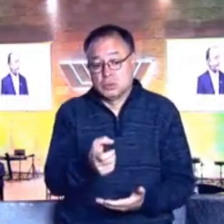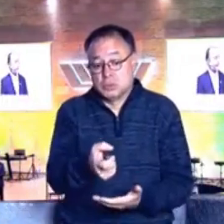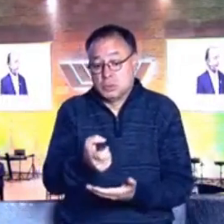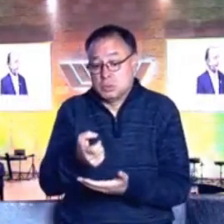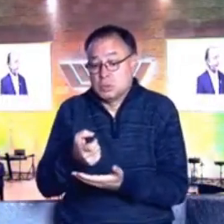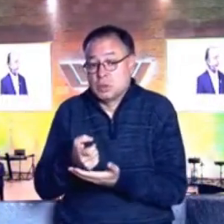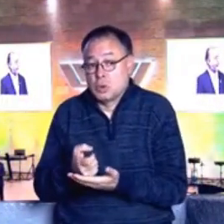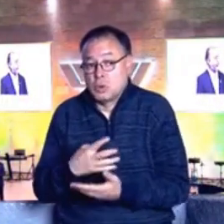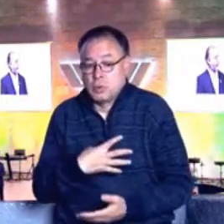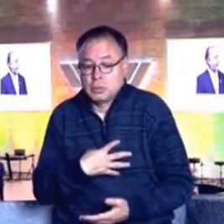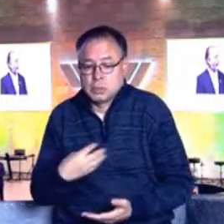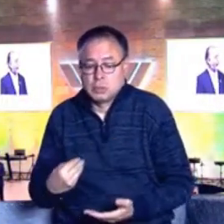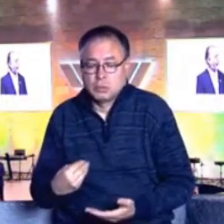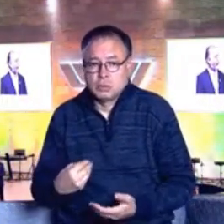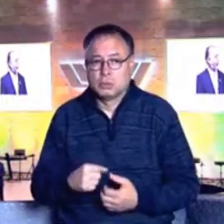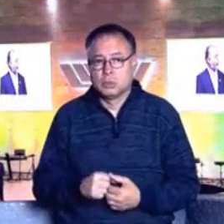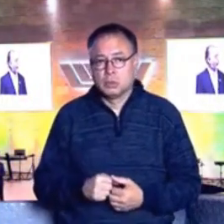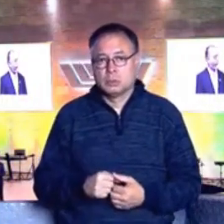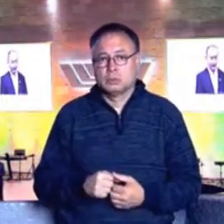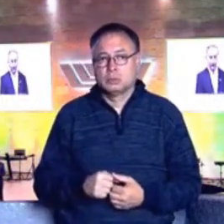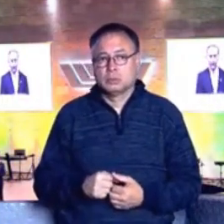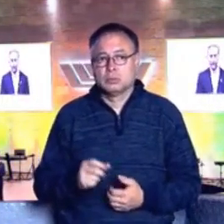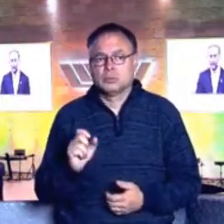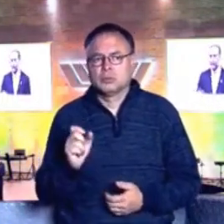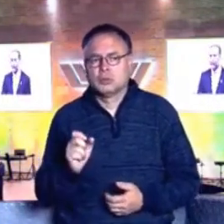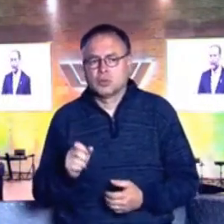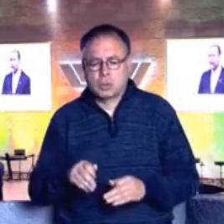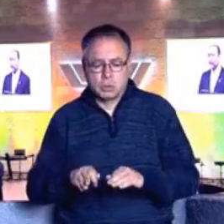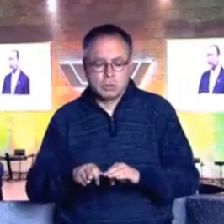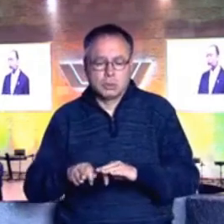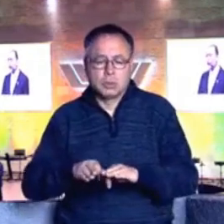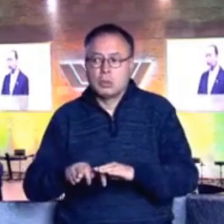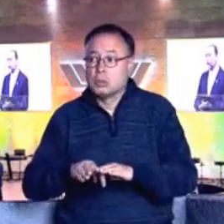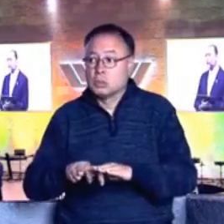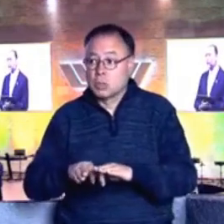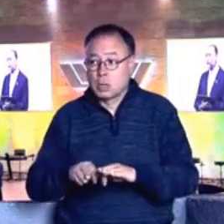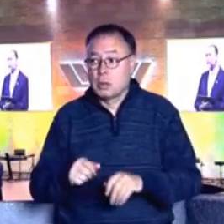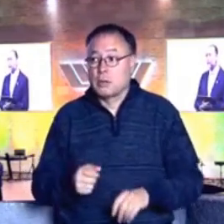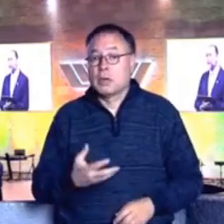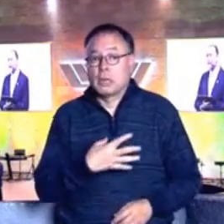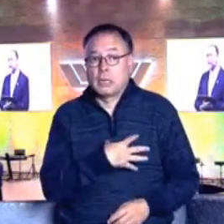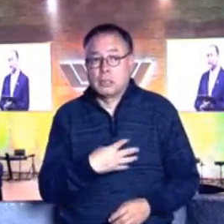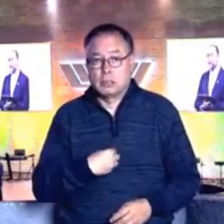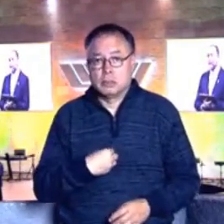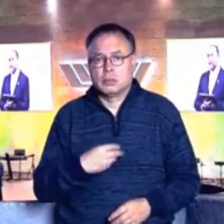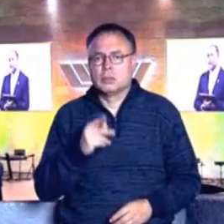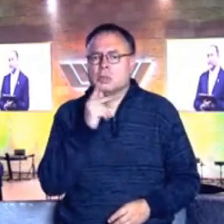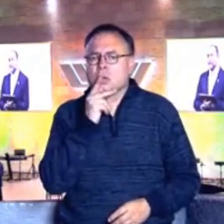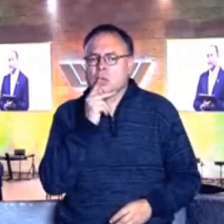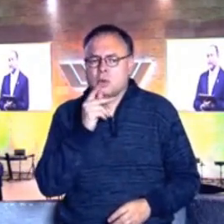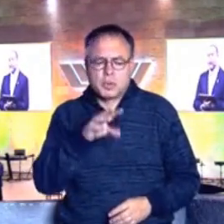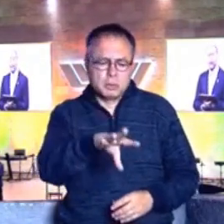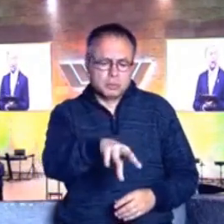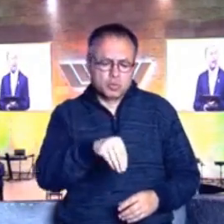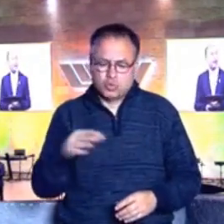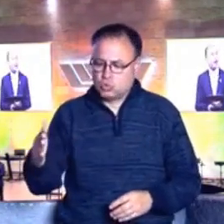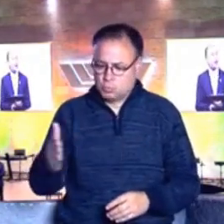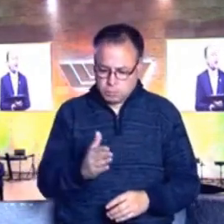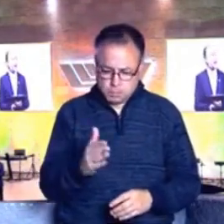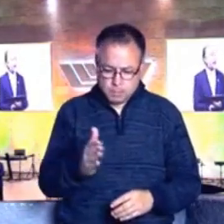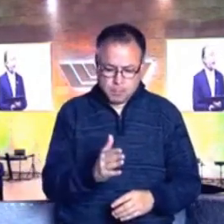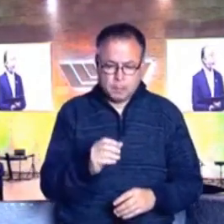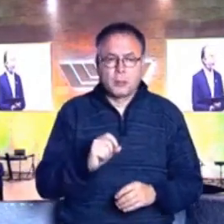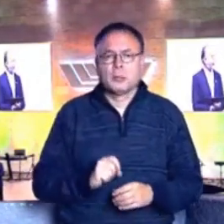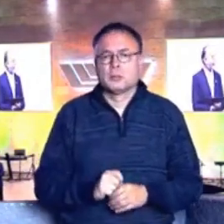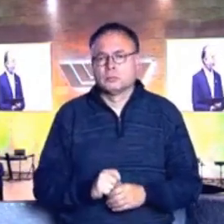todo en cuanto los hijos entran a trabajar le quitan su dinero y le cobran el carro que